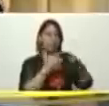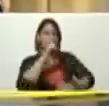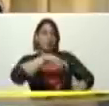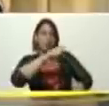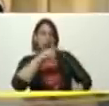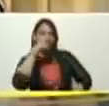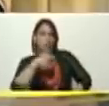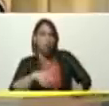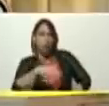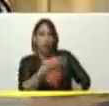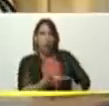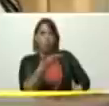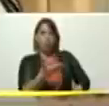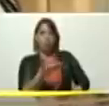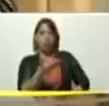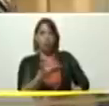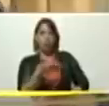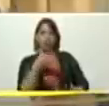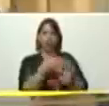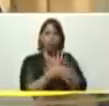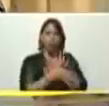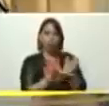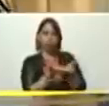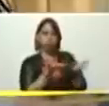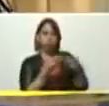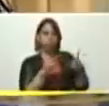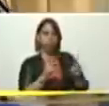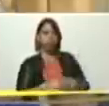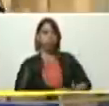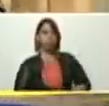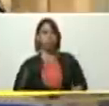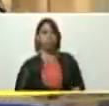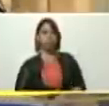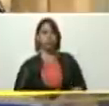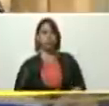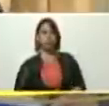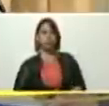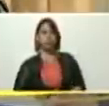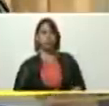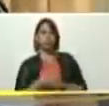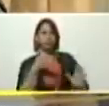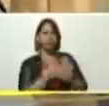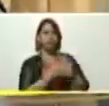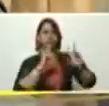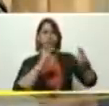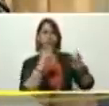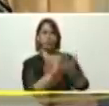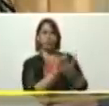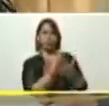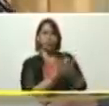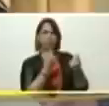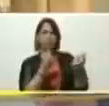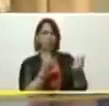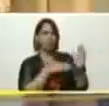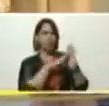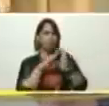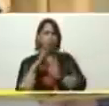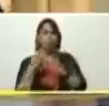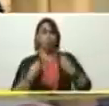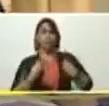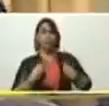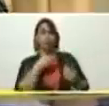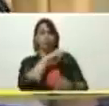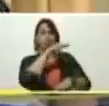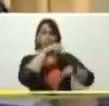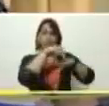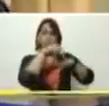necesidades esenciales, lo que tiene que ver con los servicios públicos y el entorno económico en el que se desarrolla la vida nacional,